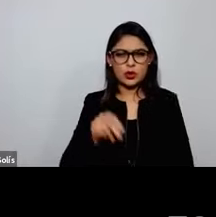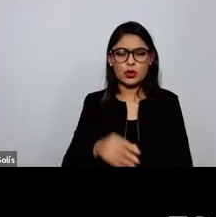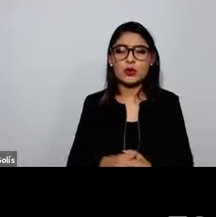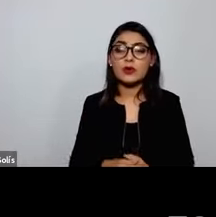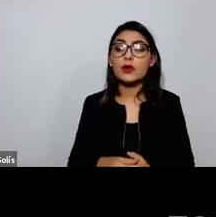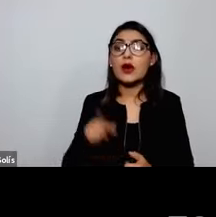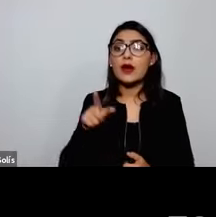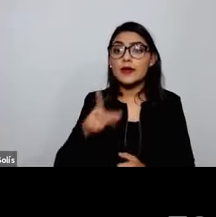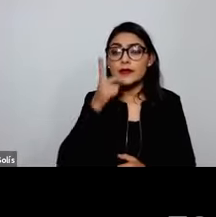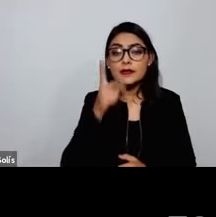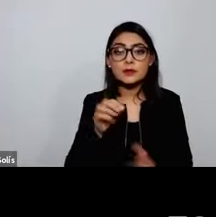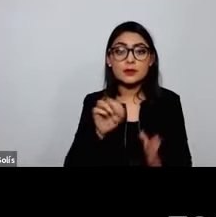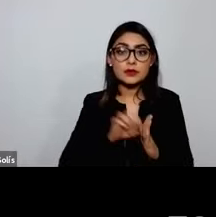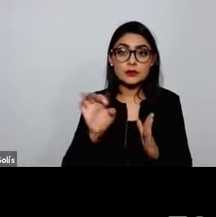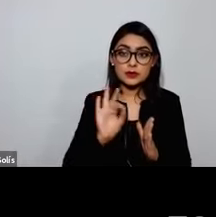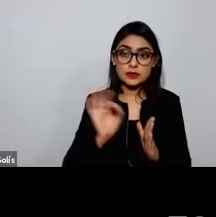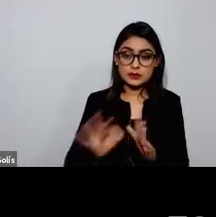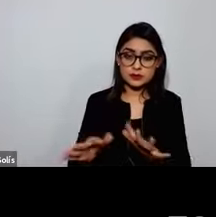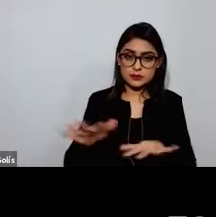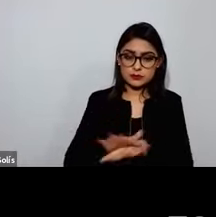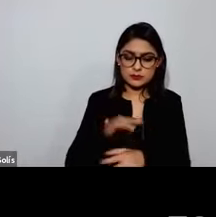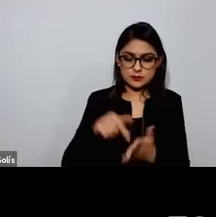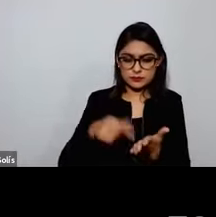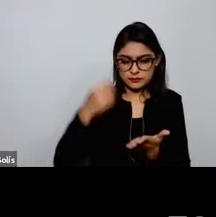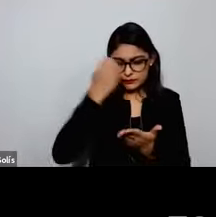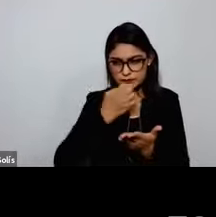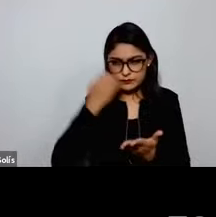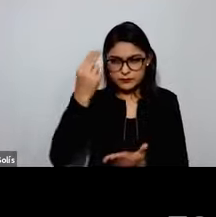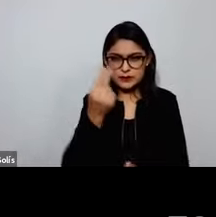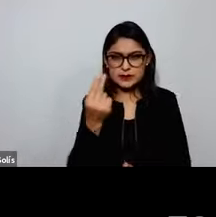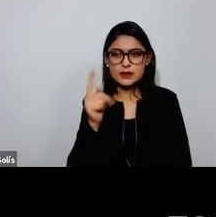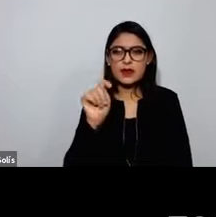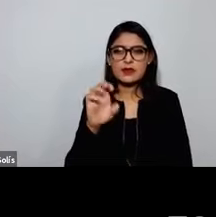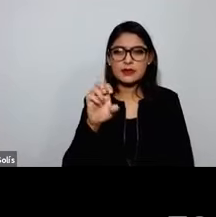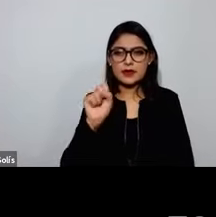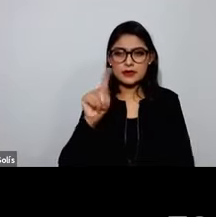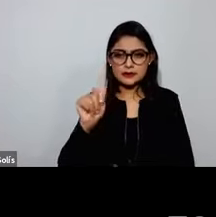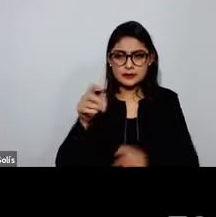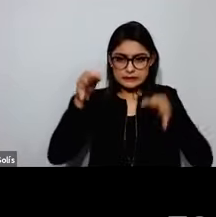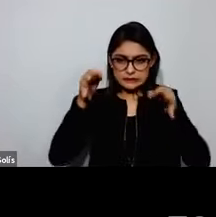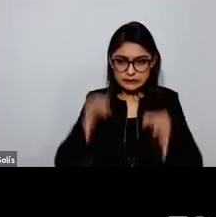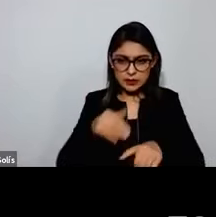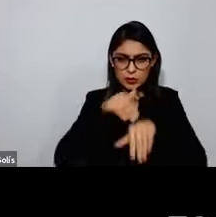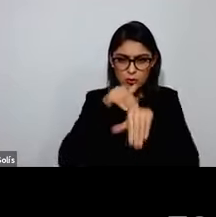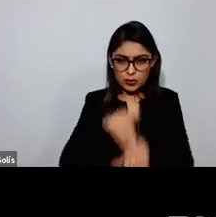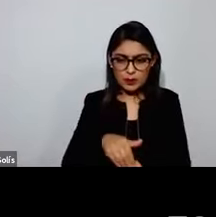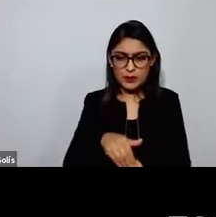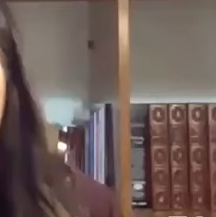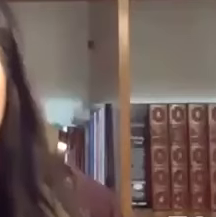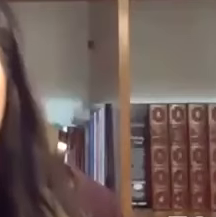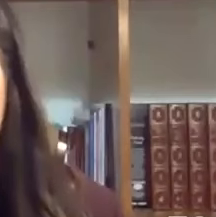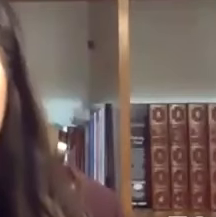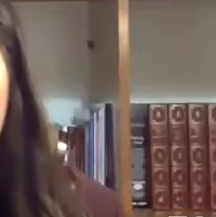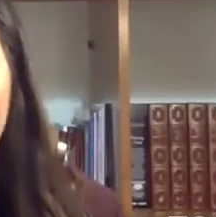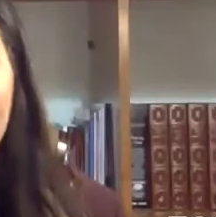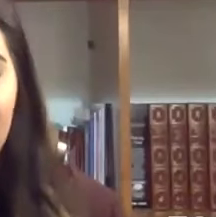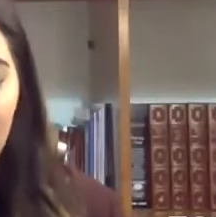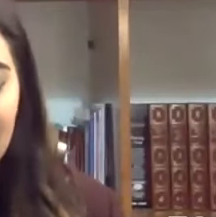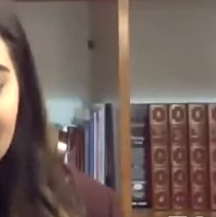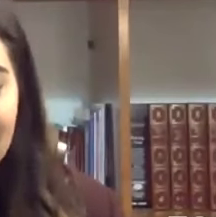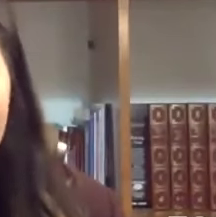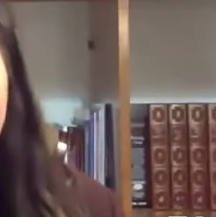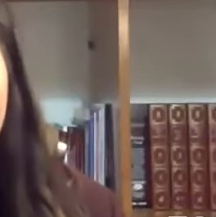se actualicen debemos aplicar un test de escrutinio estricto que tiene diferentes gradas, que habla de la